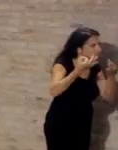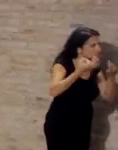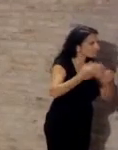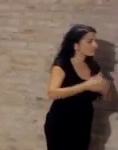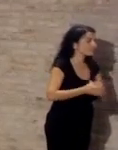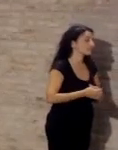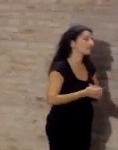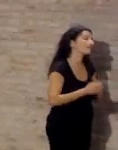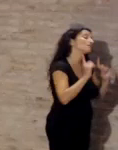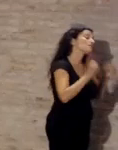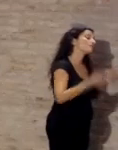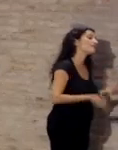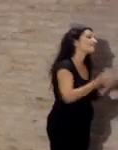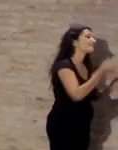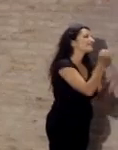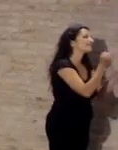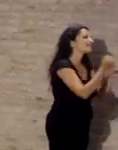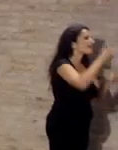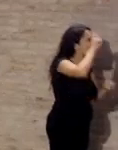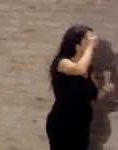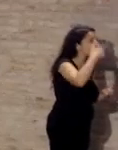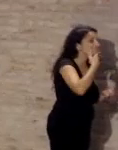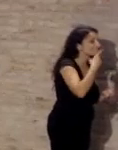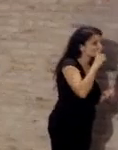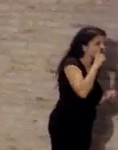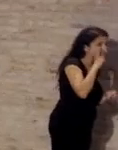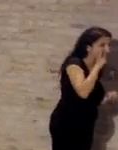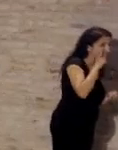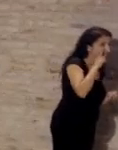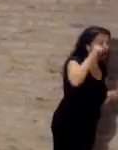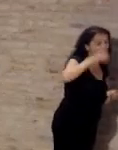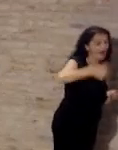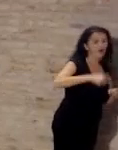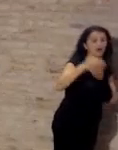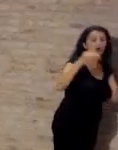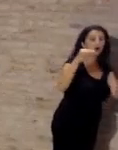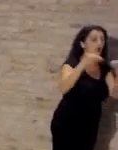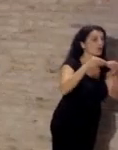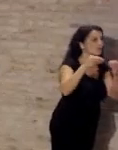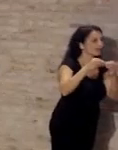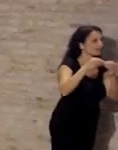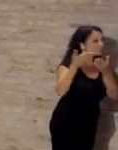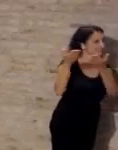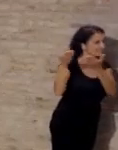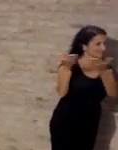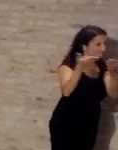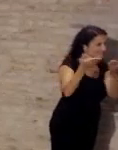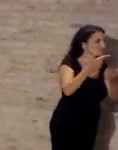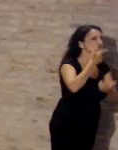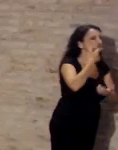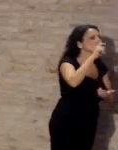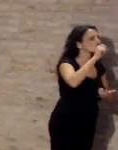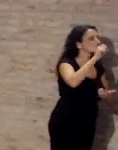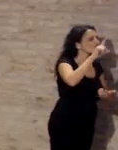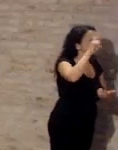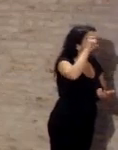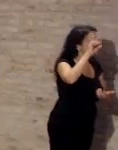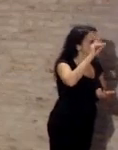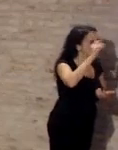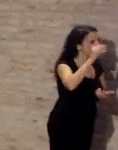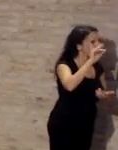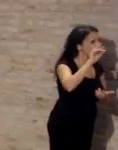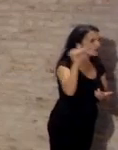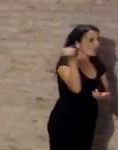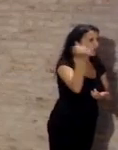a esto a educación sexual integral invito a nuestra querida compañera soledad gz a profundizar este